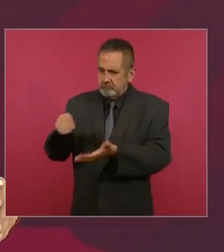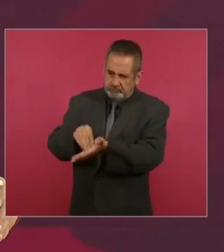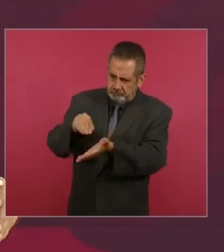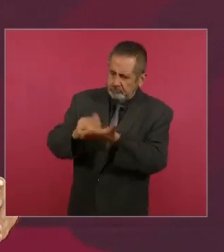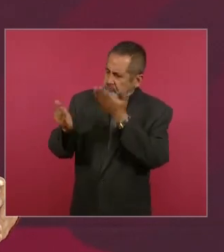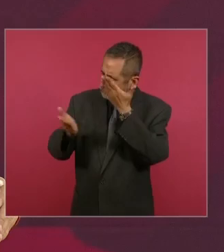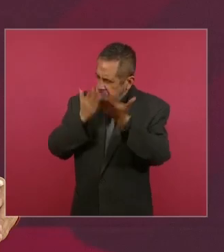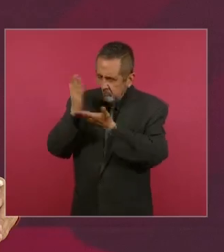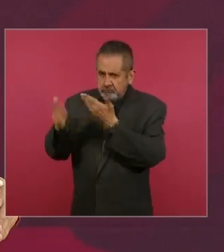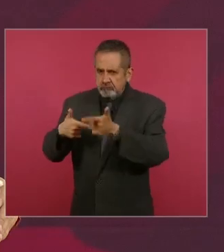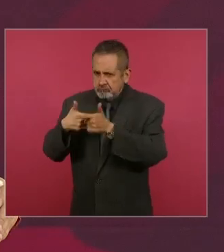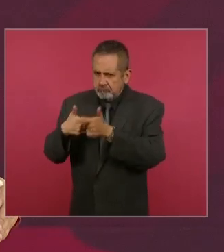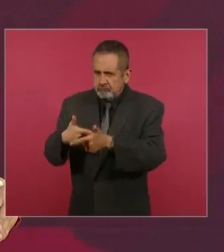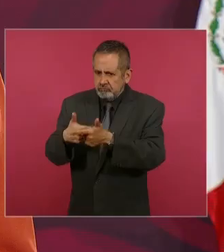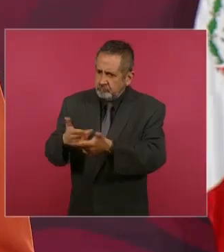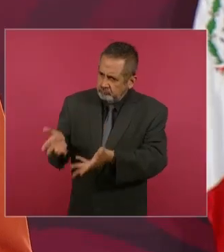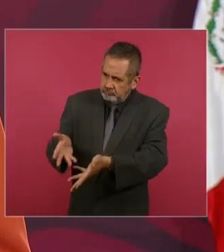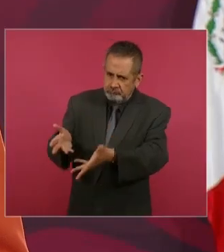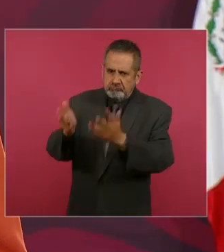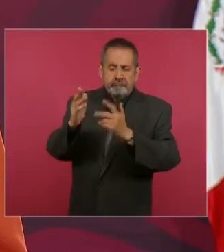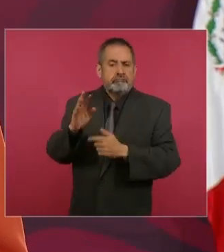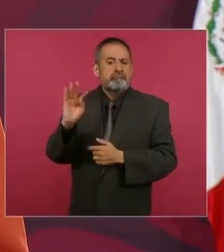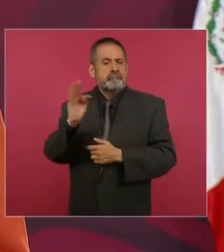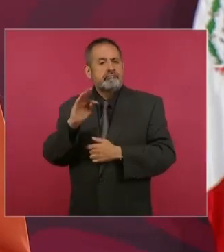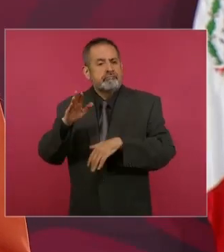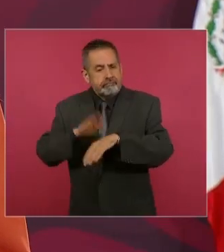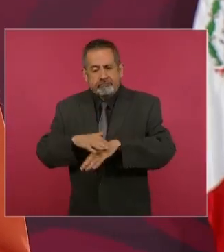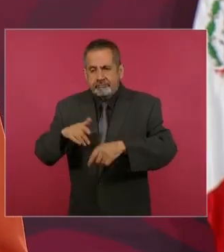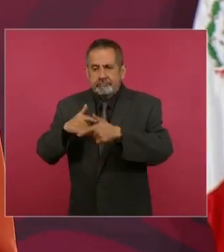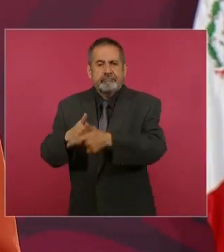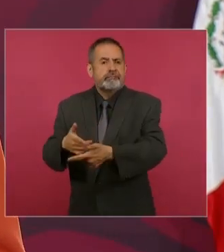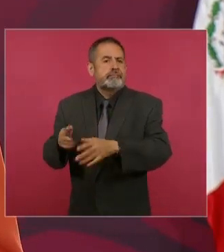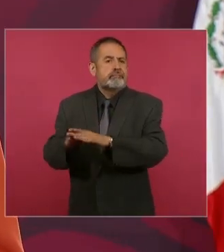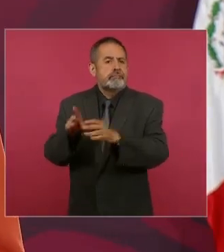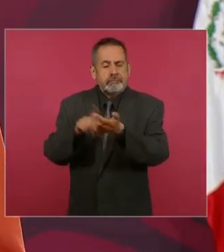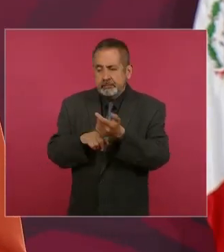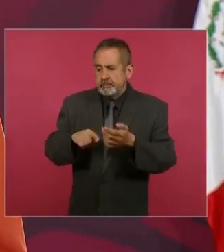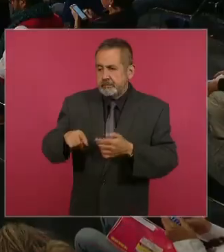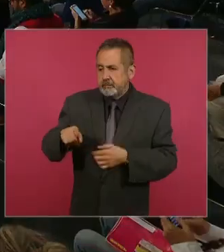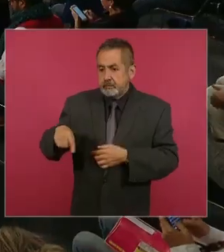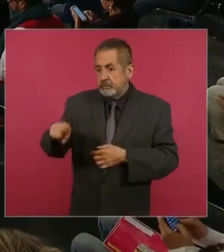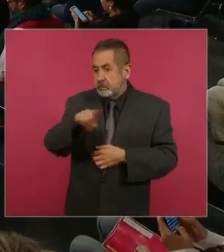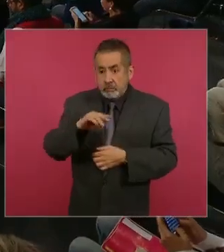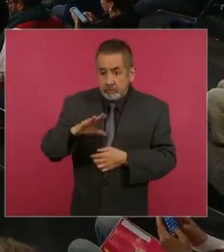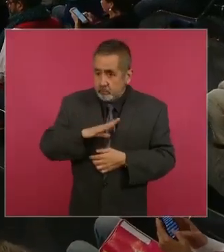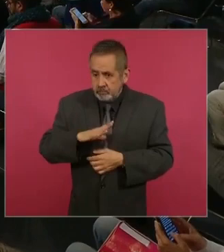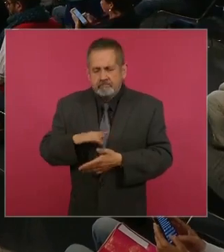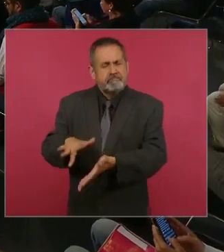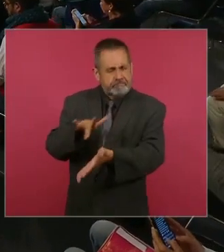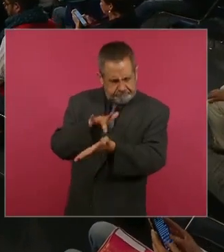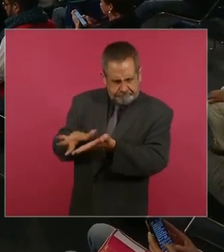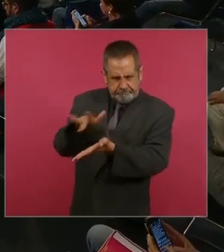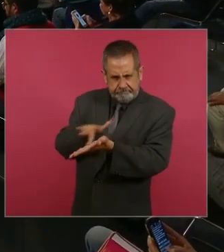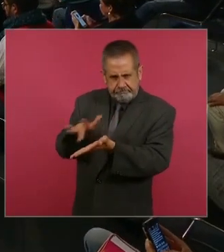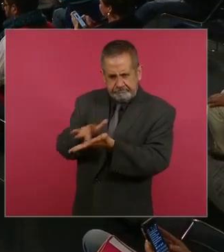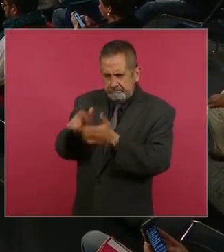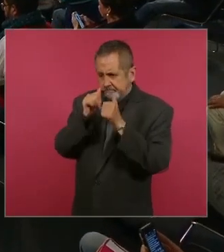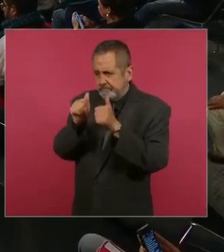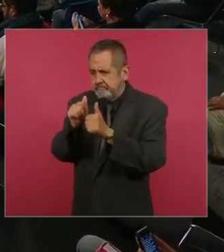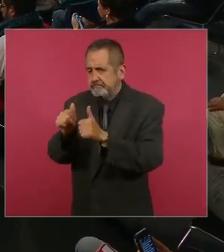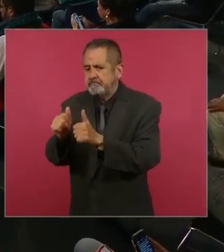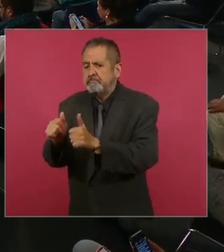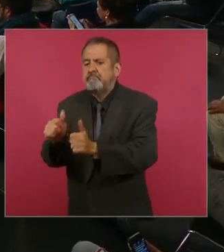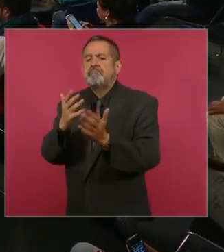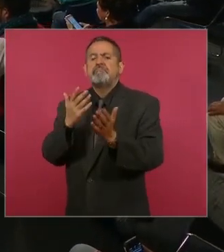escuela estudiando, si se focaliza en apoyar a los que menos tienen, entonces se